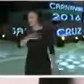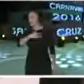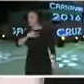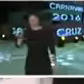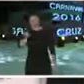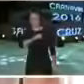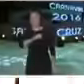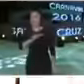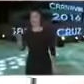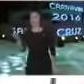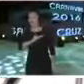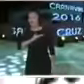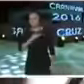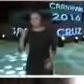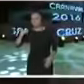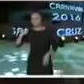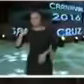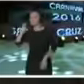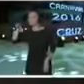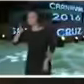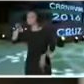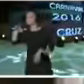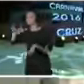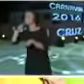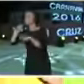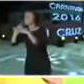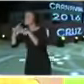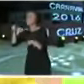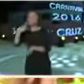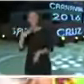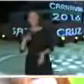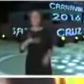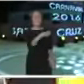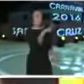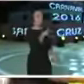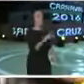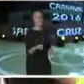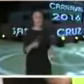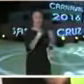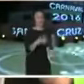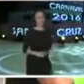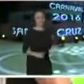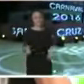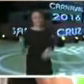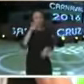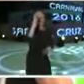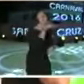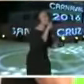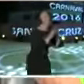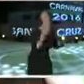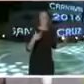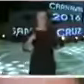Rechazo de galleta, pregunto qué me dice la concejala de tienda. Hola, ¿cómo te llamas? Mira, me llamo